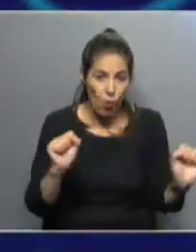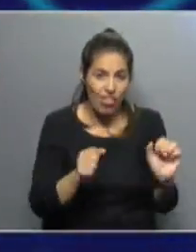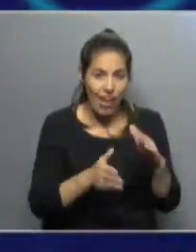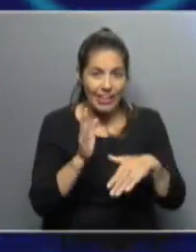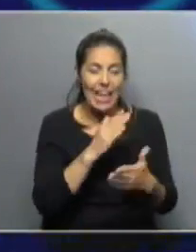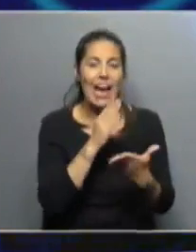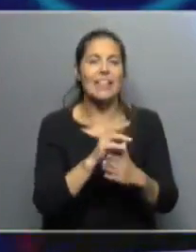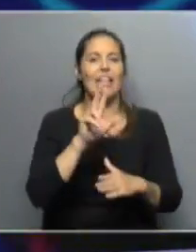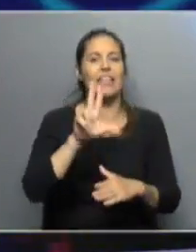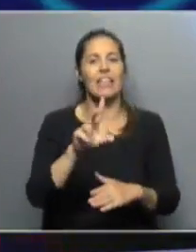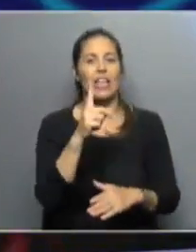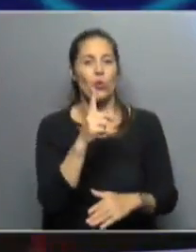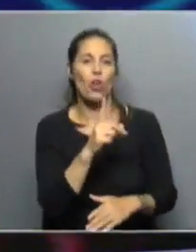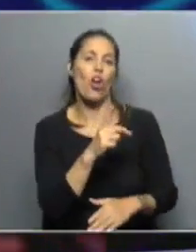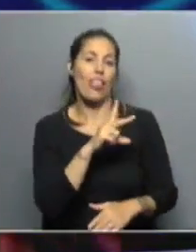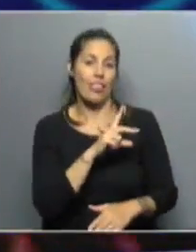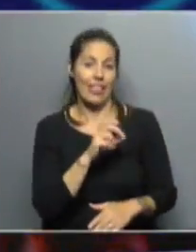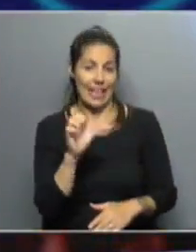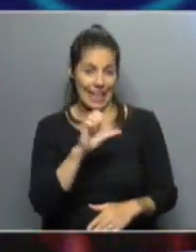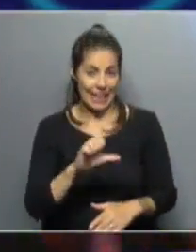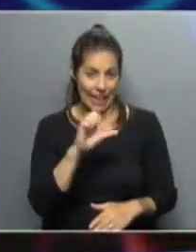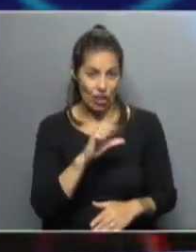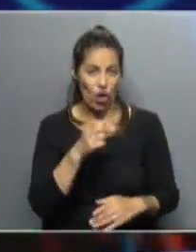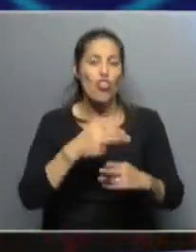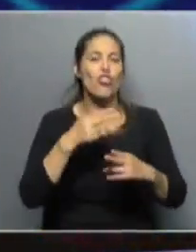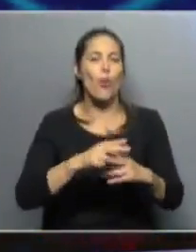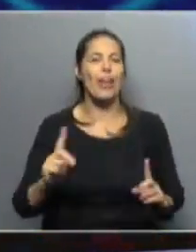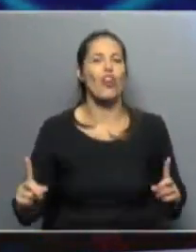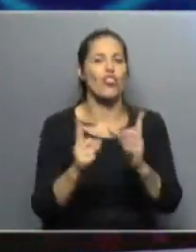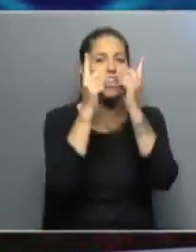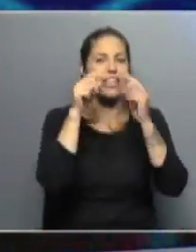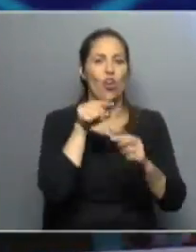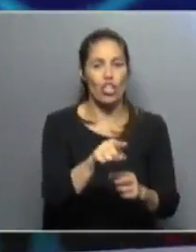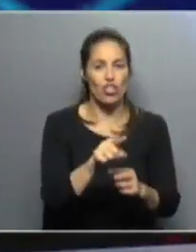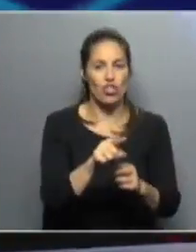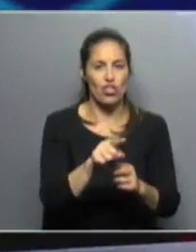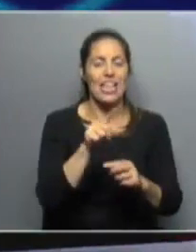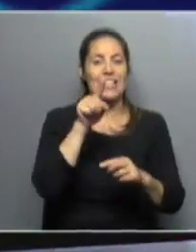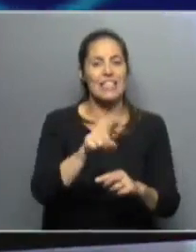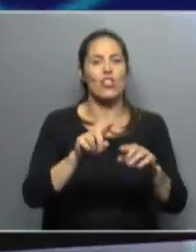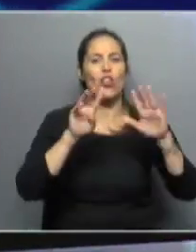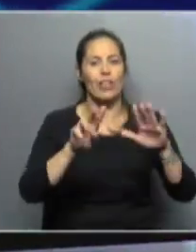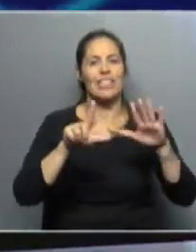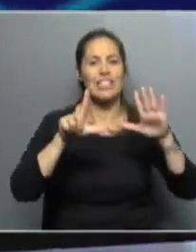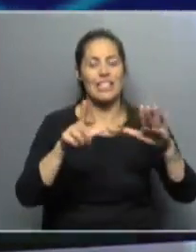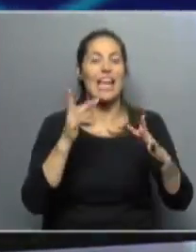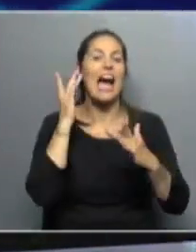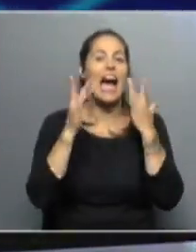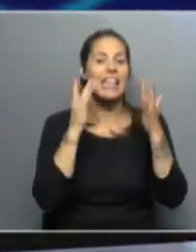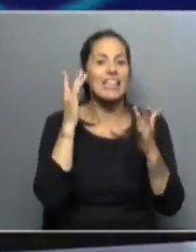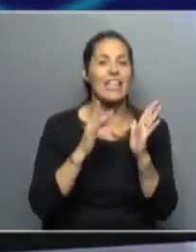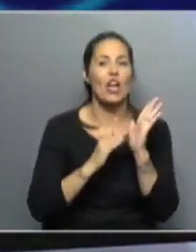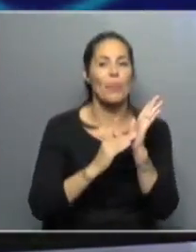hasta el 31 de enero, se llama Encontrarte con ellos y es una muestra de 197 artistas que presentan